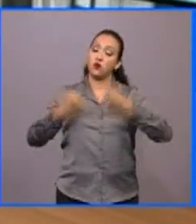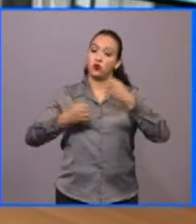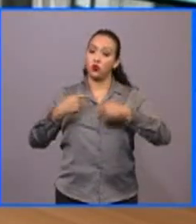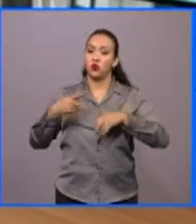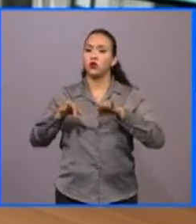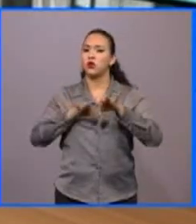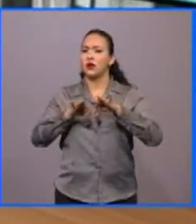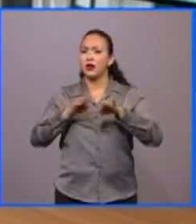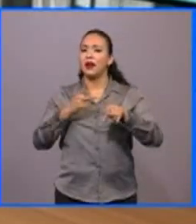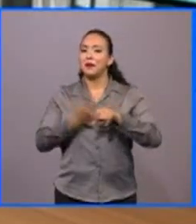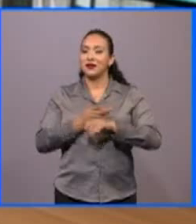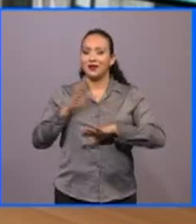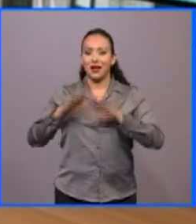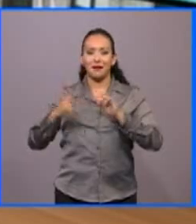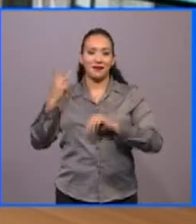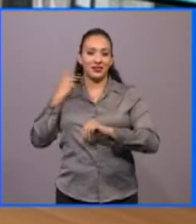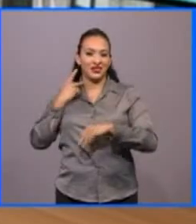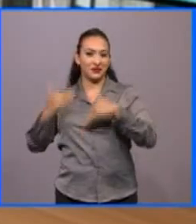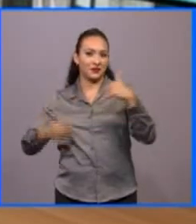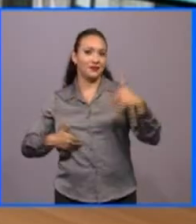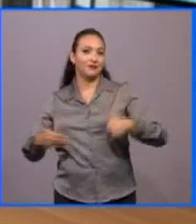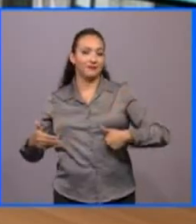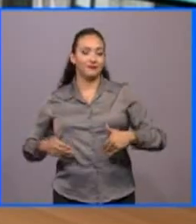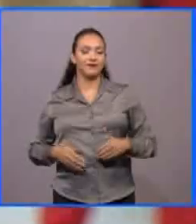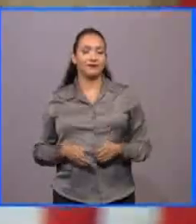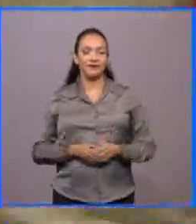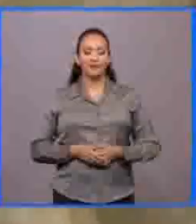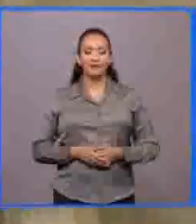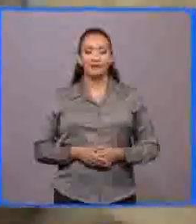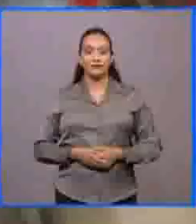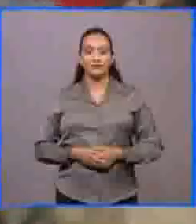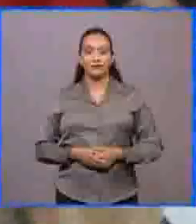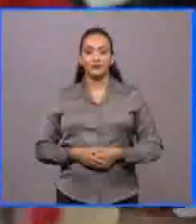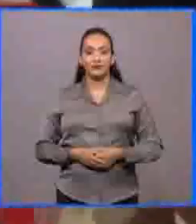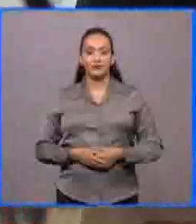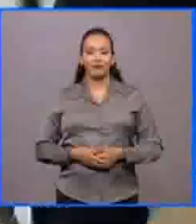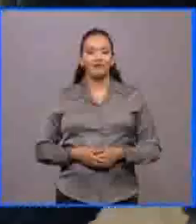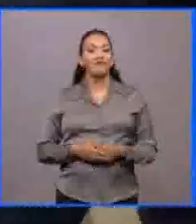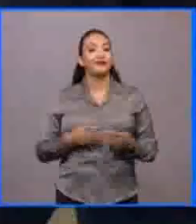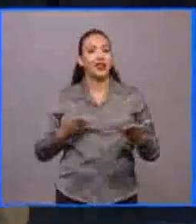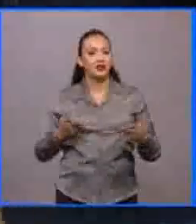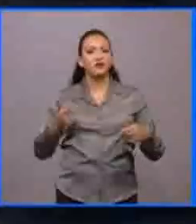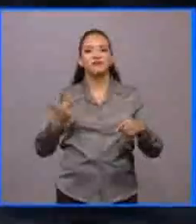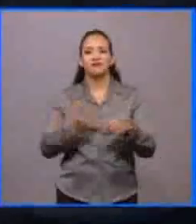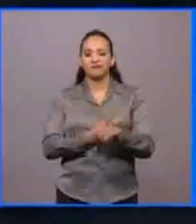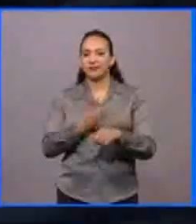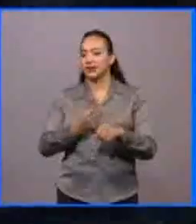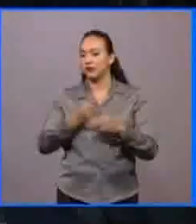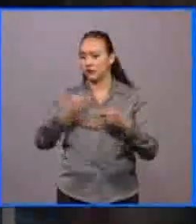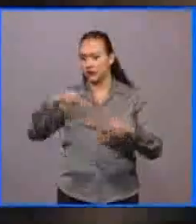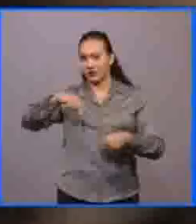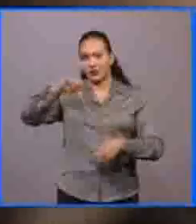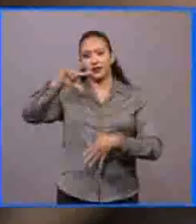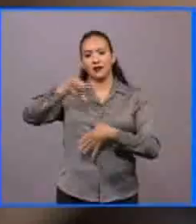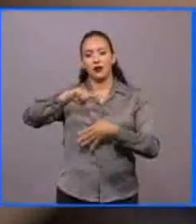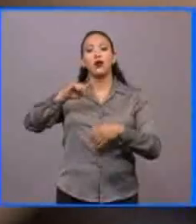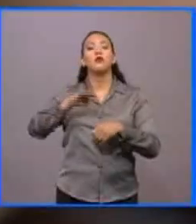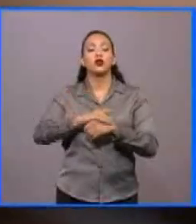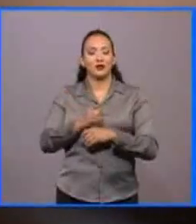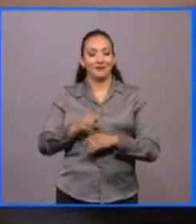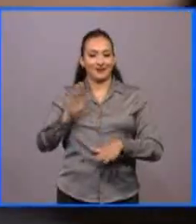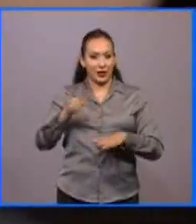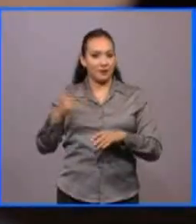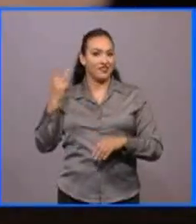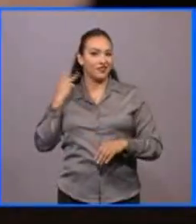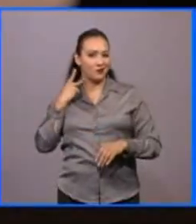juzgadores incomoda a los poderes políticos. Es una tendencia creciente en América Latina que al poder político